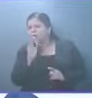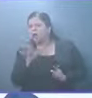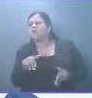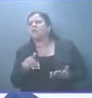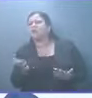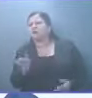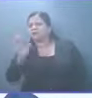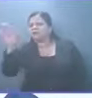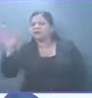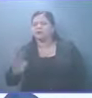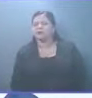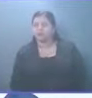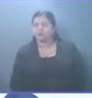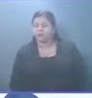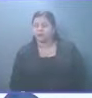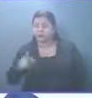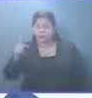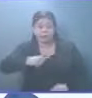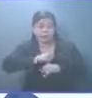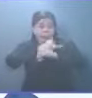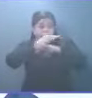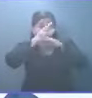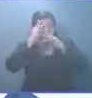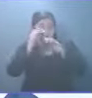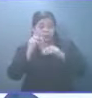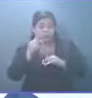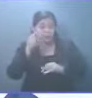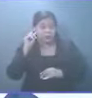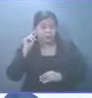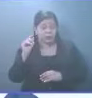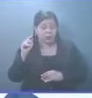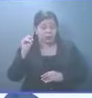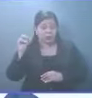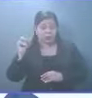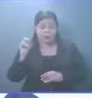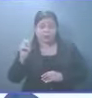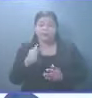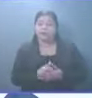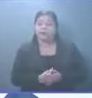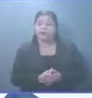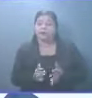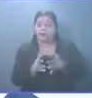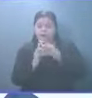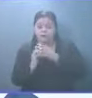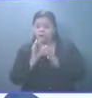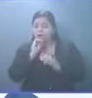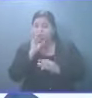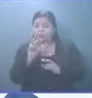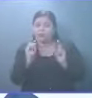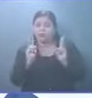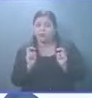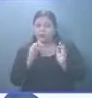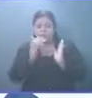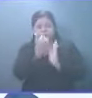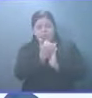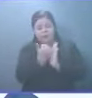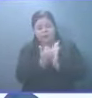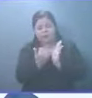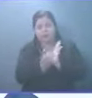Hoy lo certificaba por la madrugada el Departamento de Estado, en la Voz de América, el tema de la lista